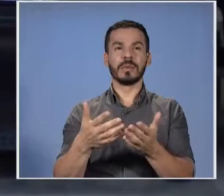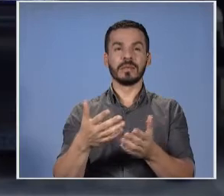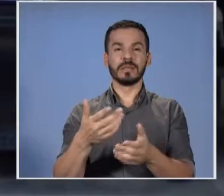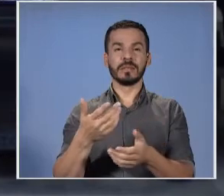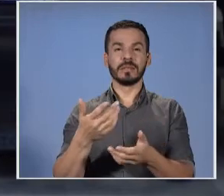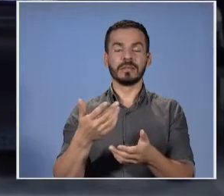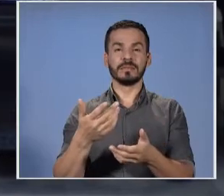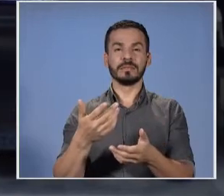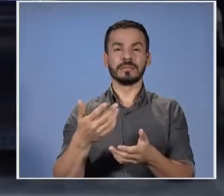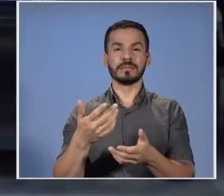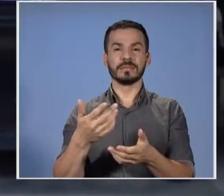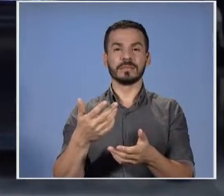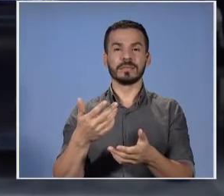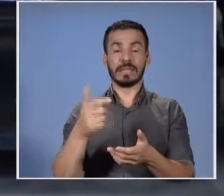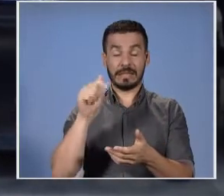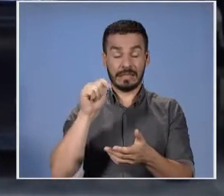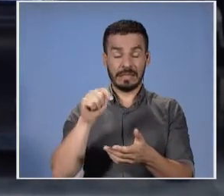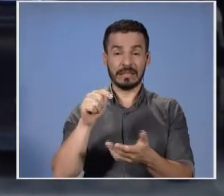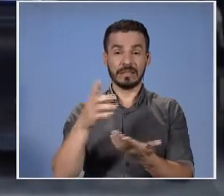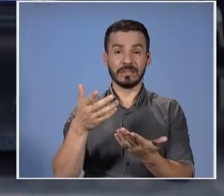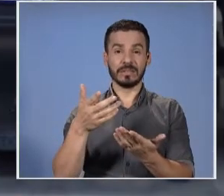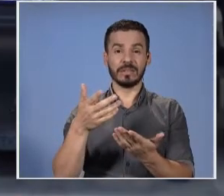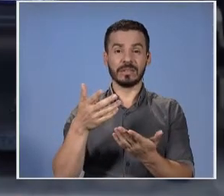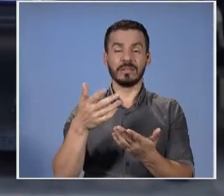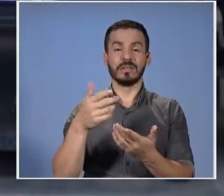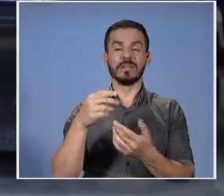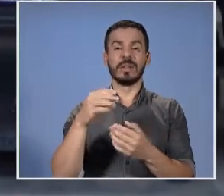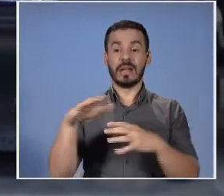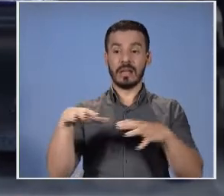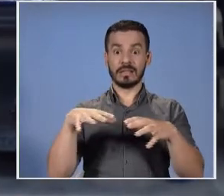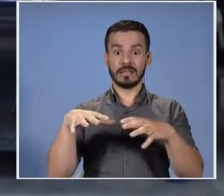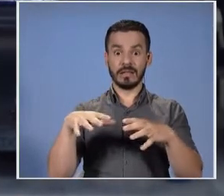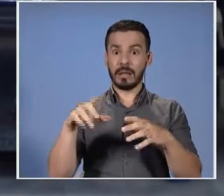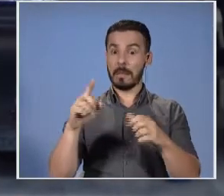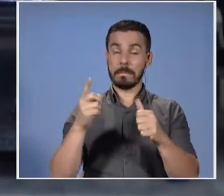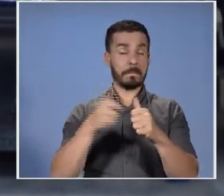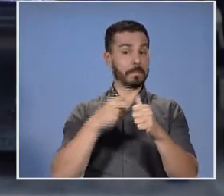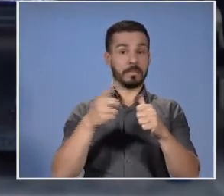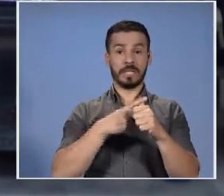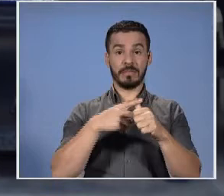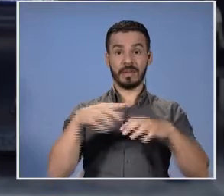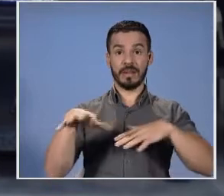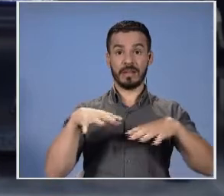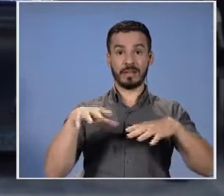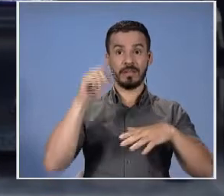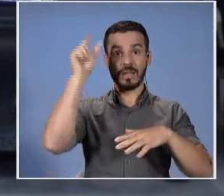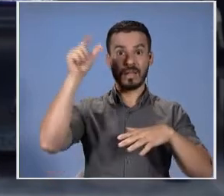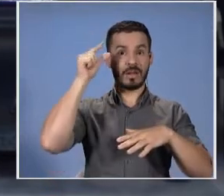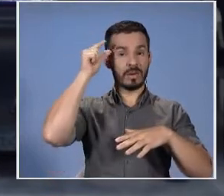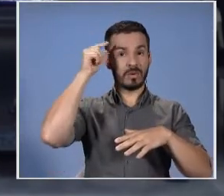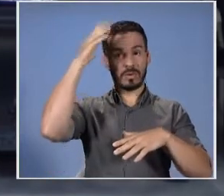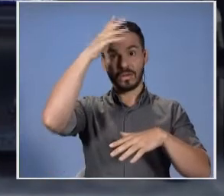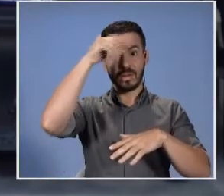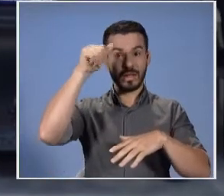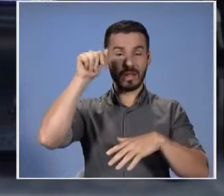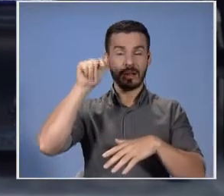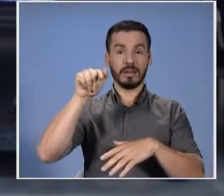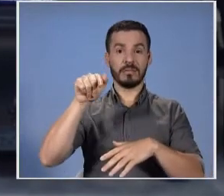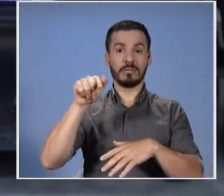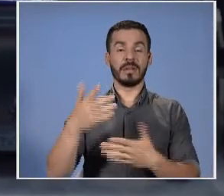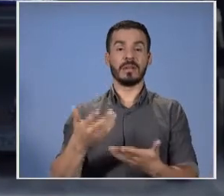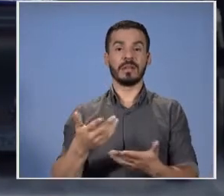que es que esta actividad, primera actividad de gobierno de don Carlos